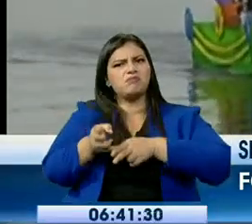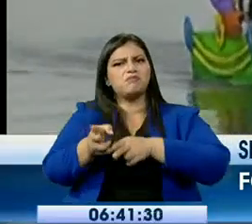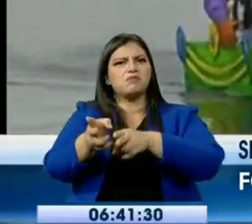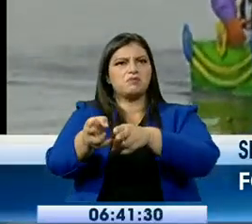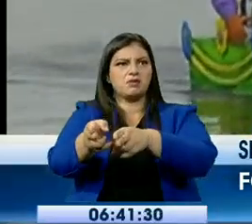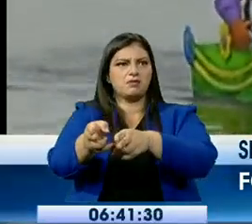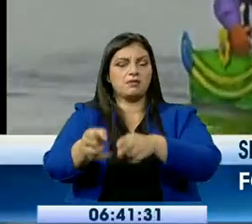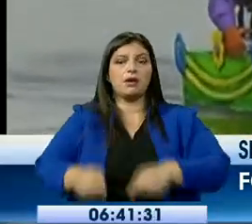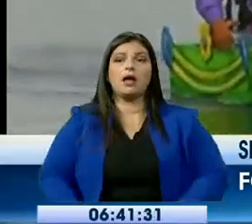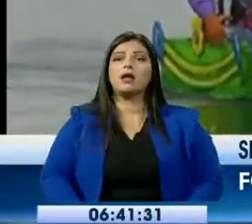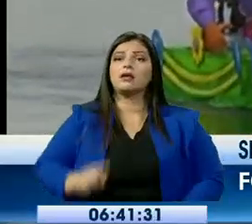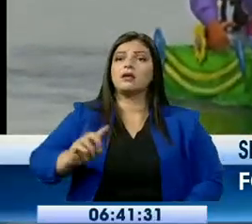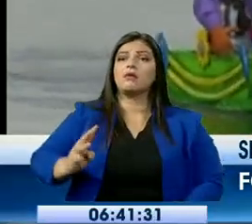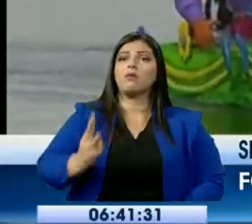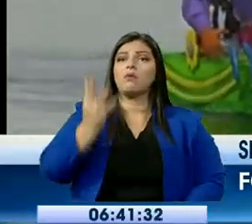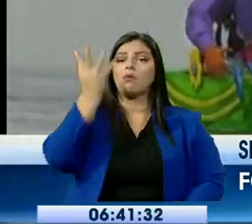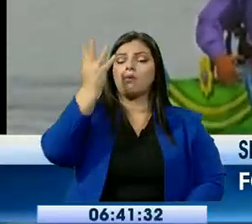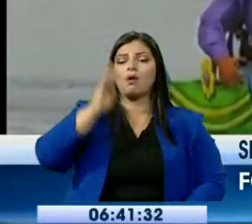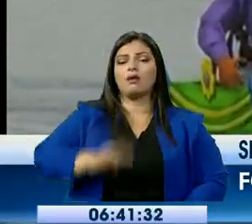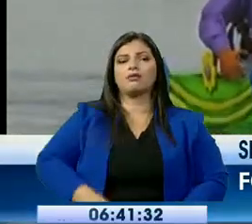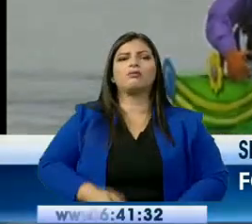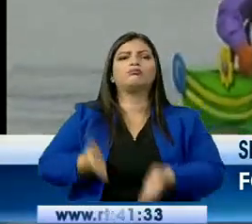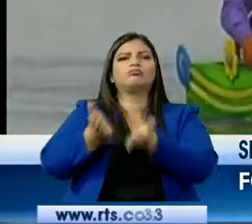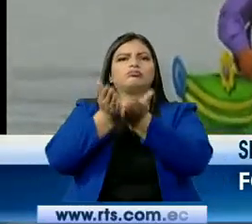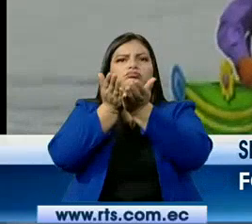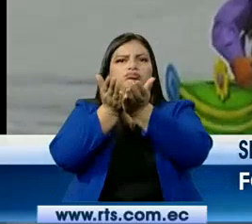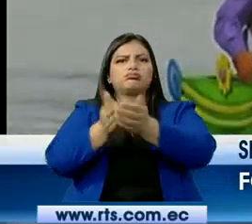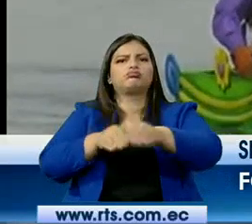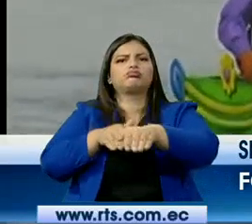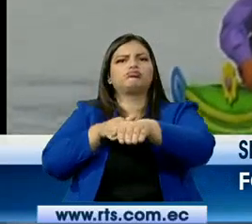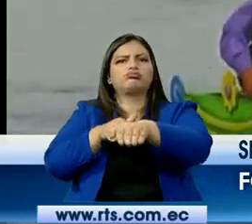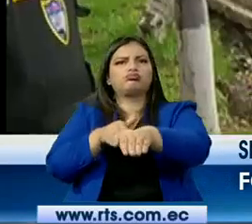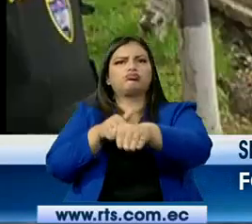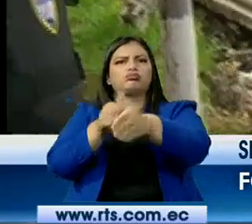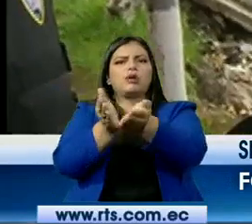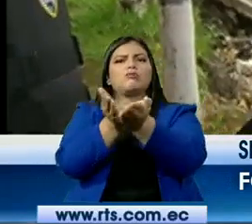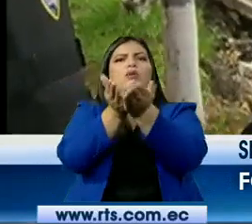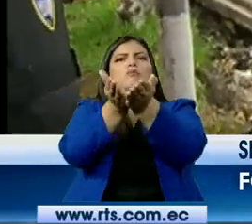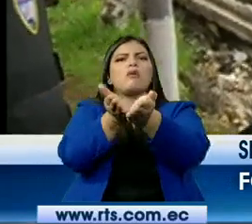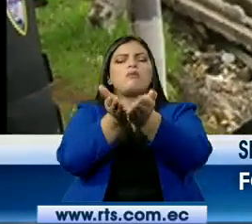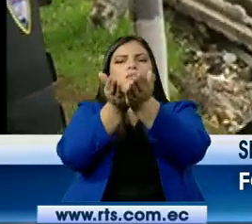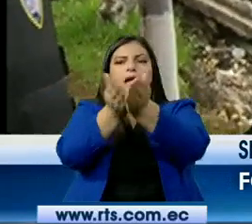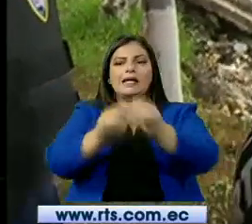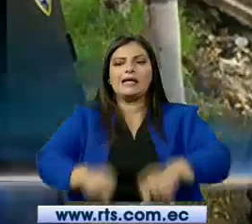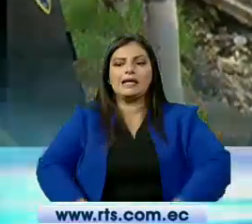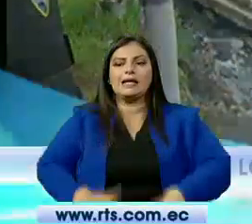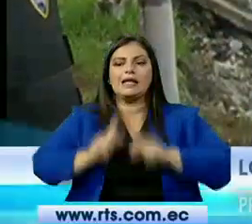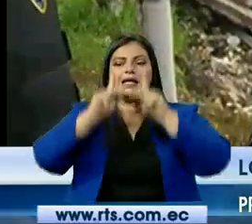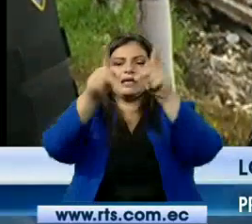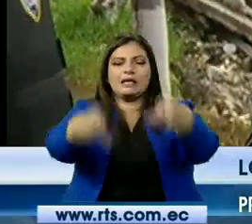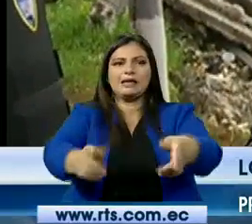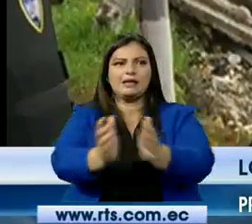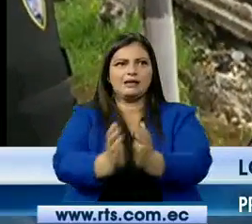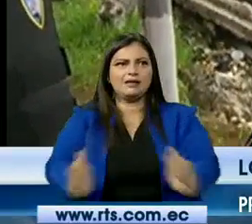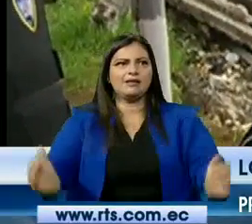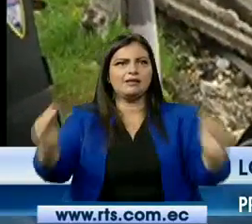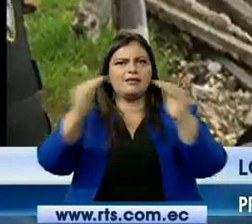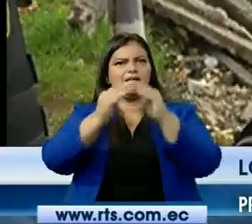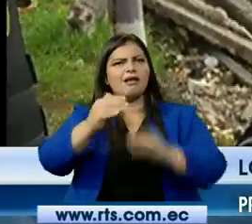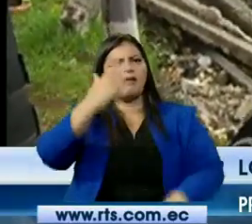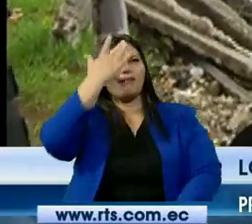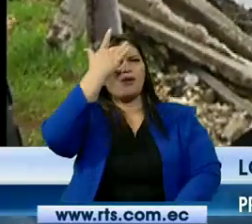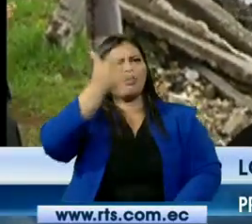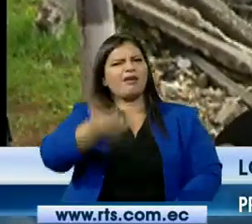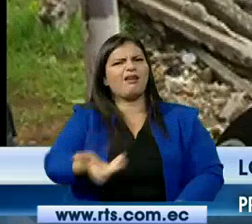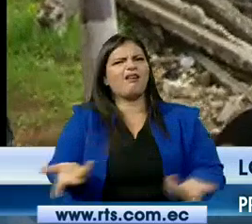cuarto desfile náutico en la isla Trinitaria y es un éxito porque es un homenaje ¿a qué? A la raza